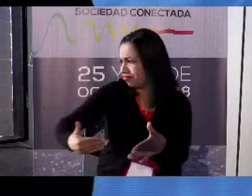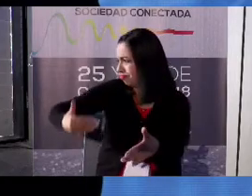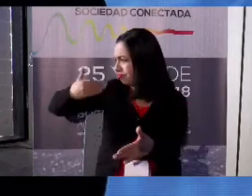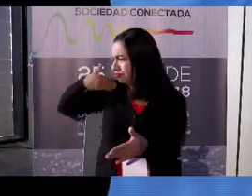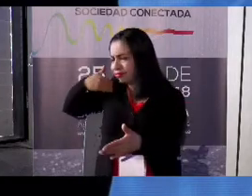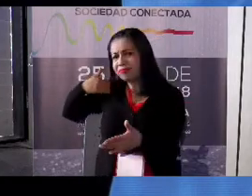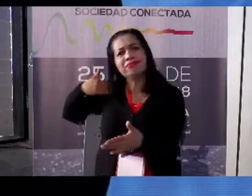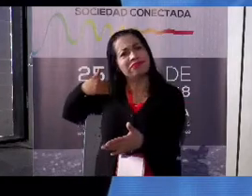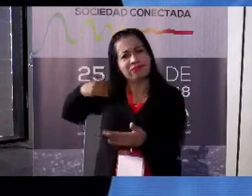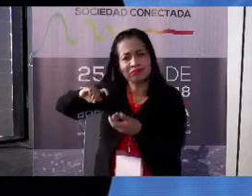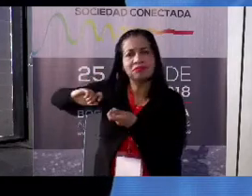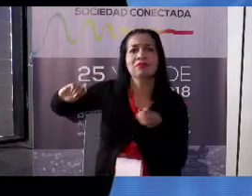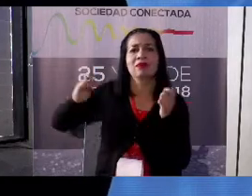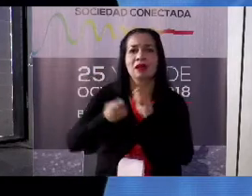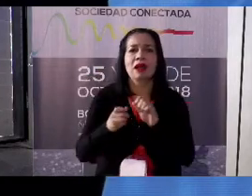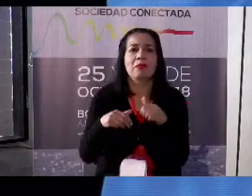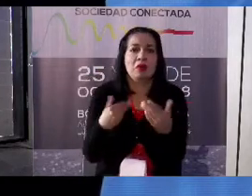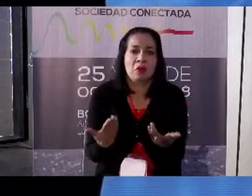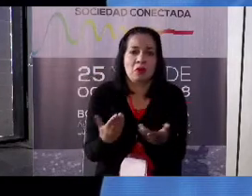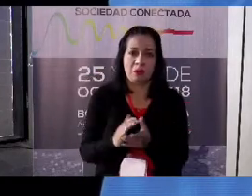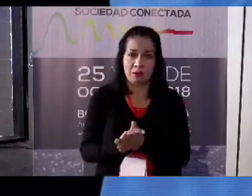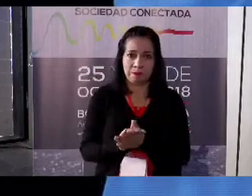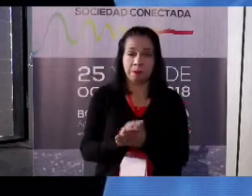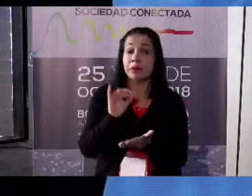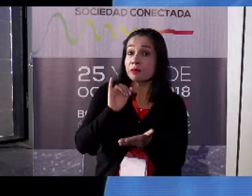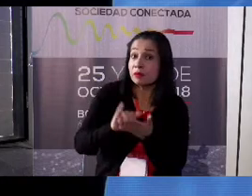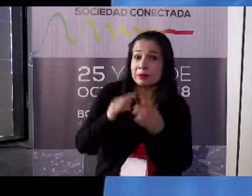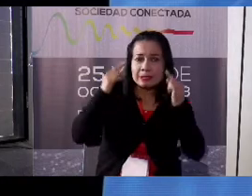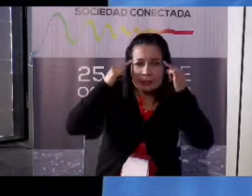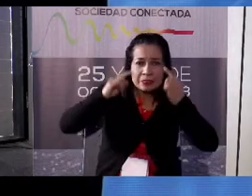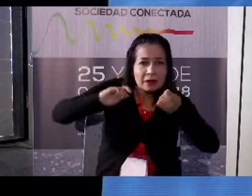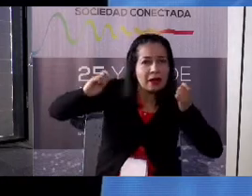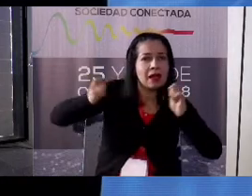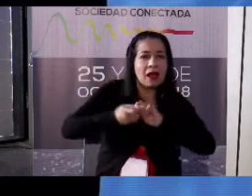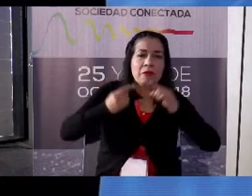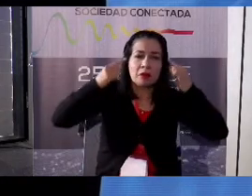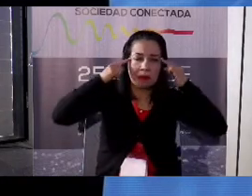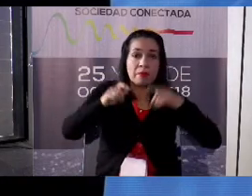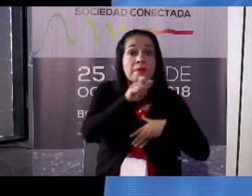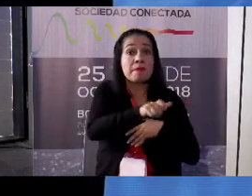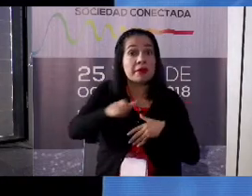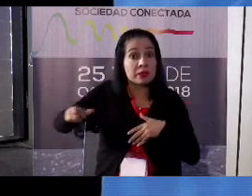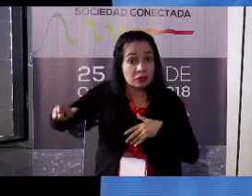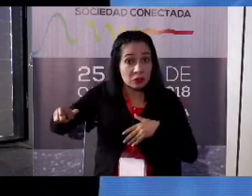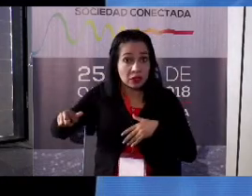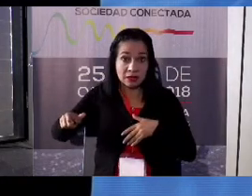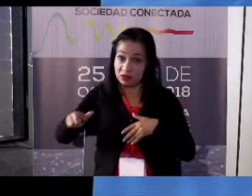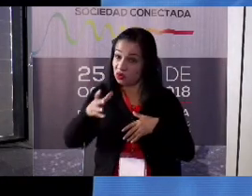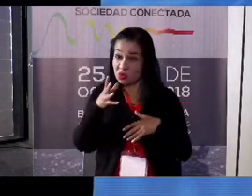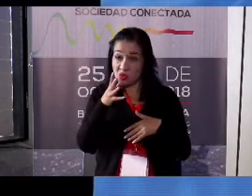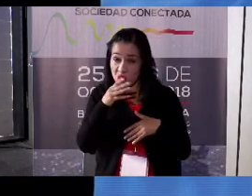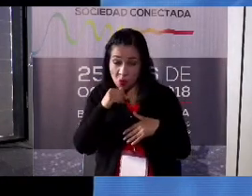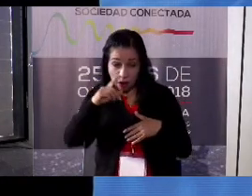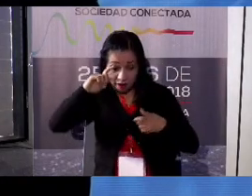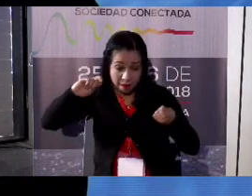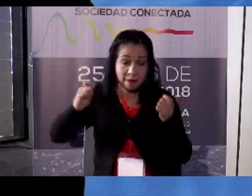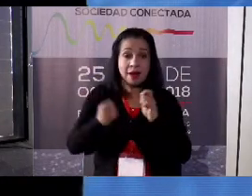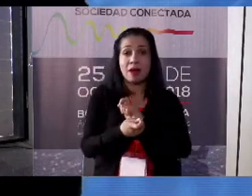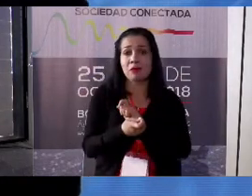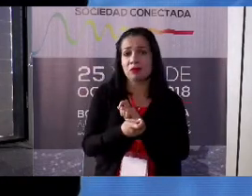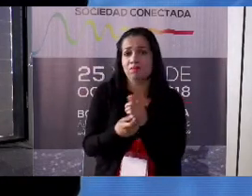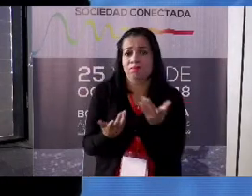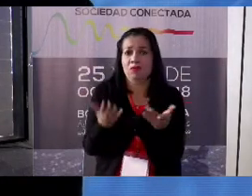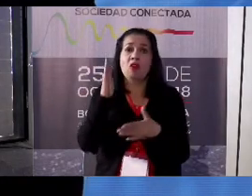tiempo si no logramos hacer ese cambio en la mentalidad de la humanidad va a ser muy difícil que